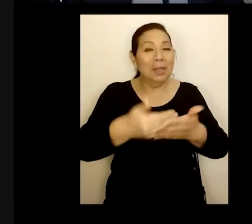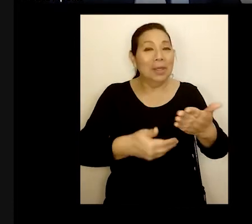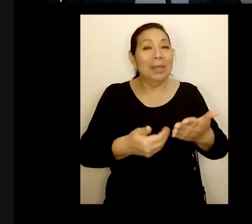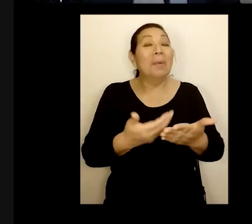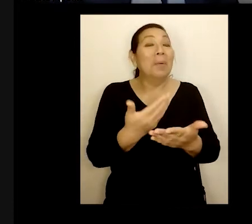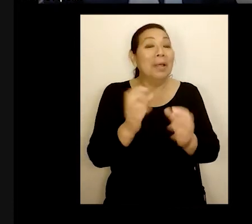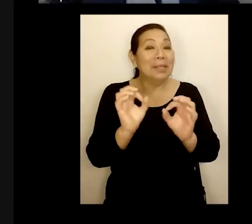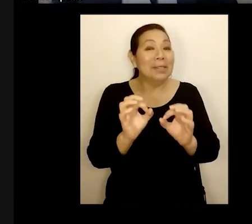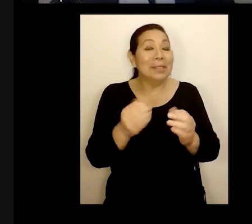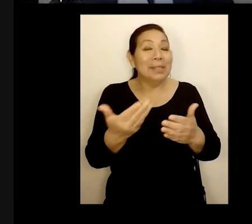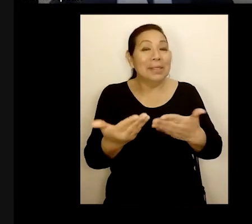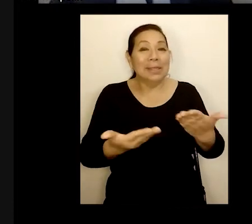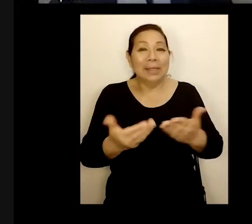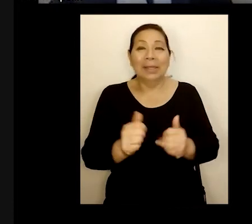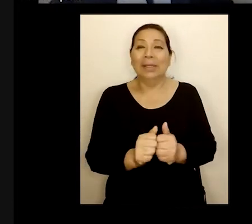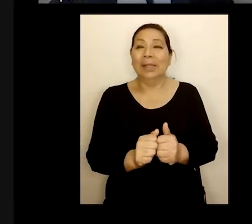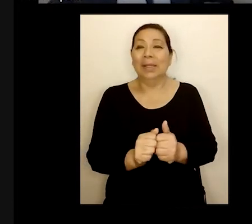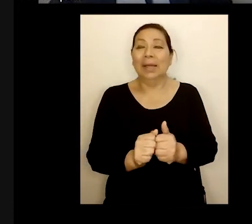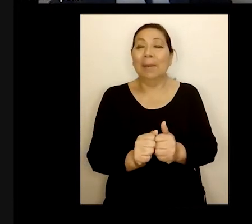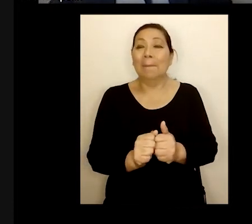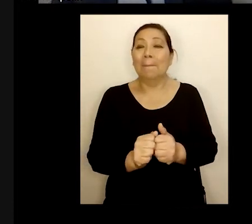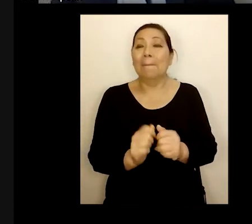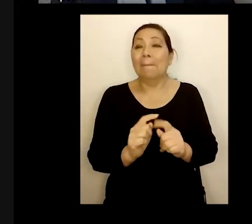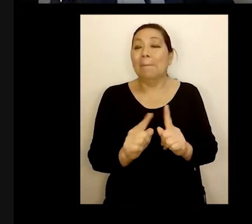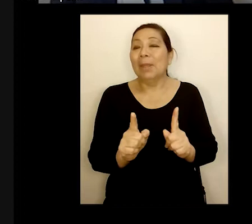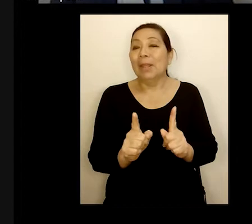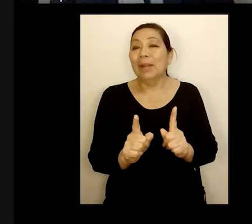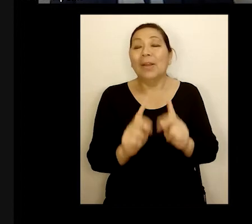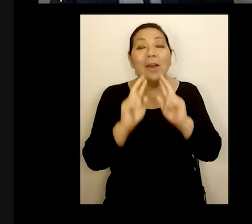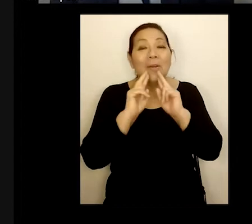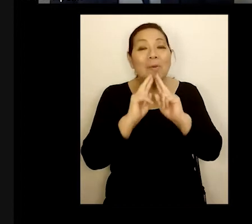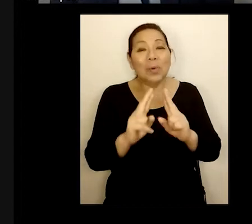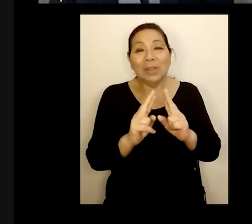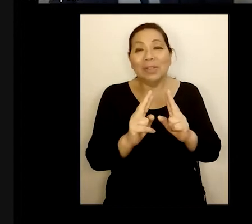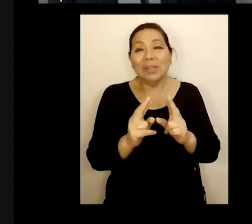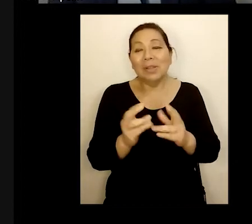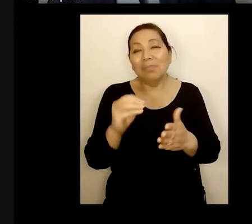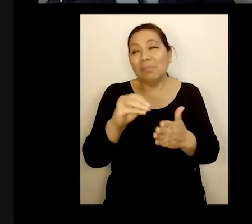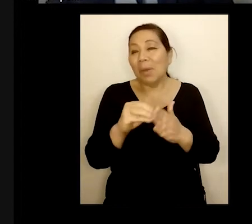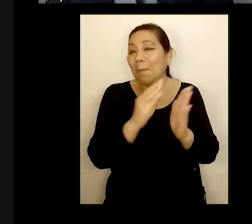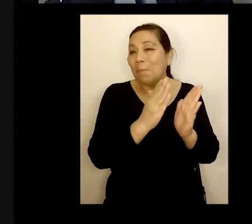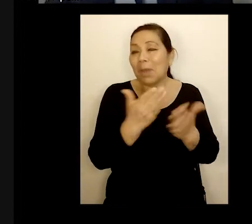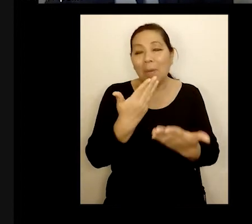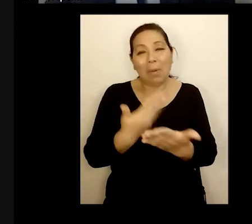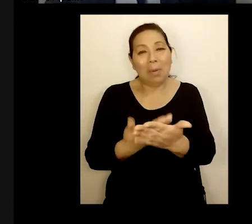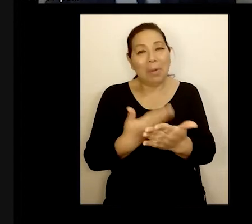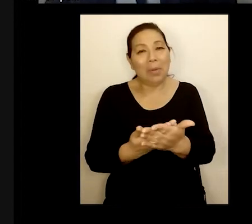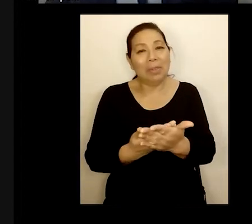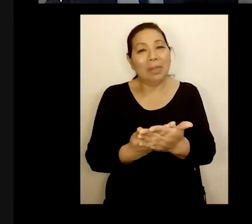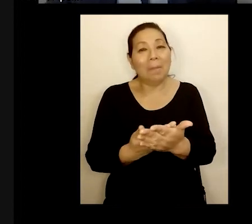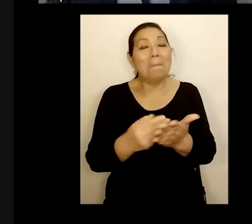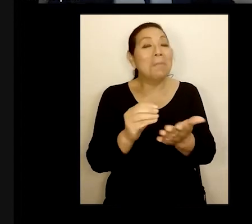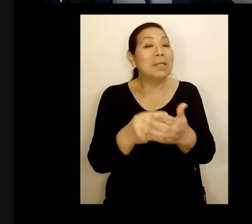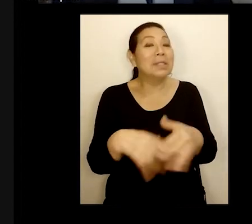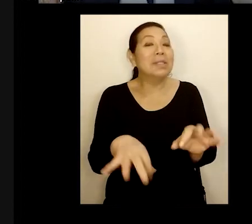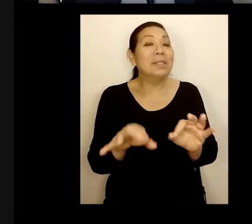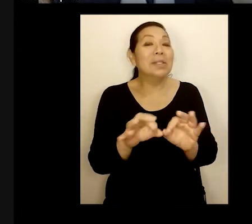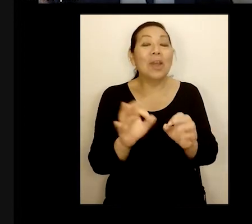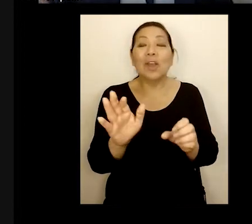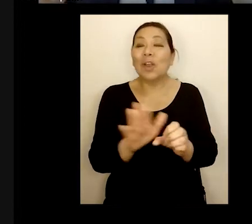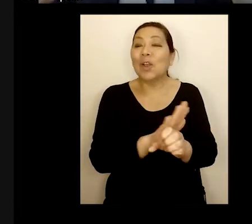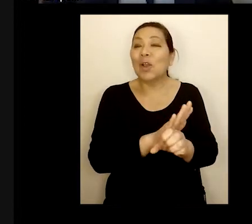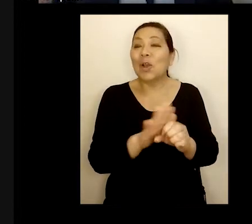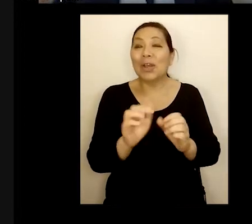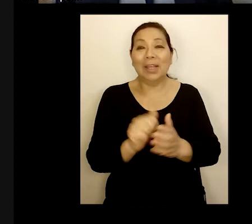existen pruebas suficientes respecto de un mismo punto controvertido, resulta inútil el medio probatorio redundante. En el caso